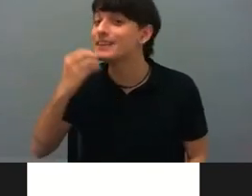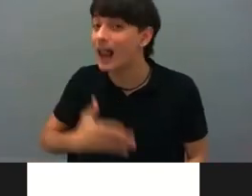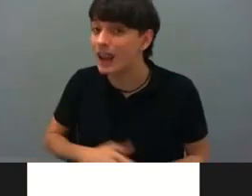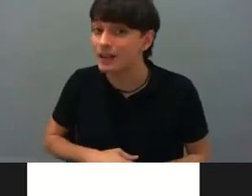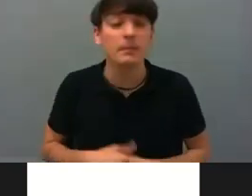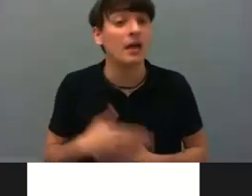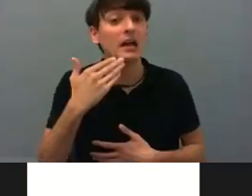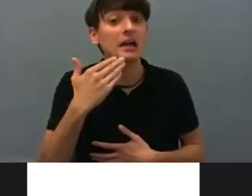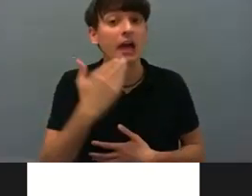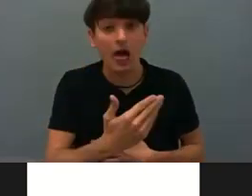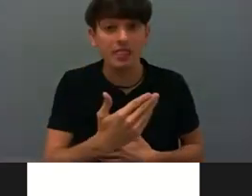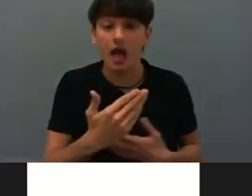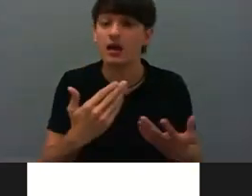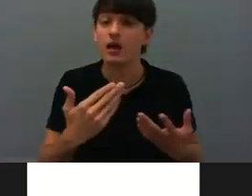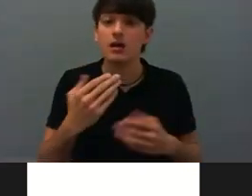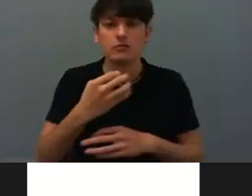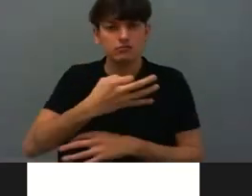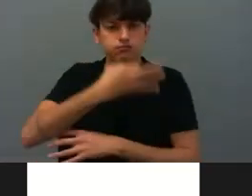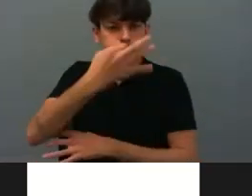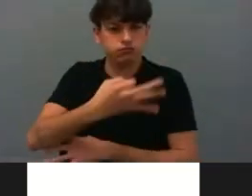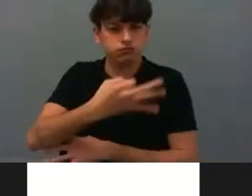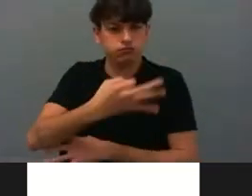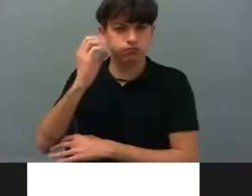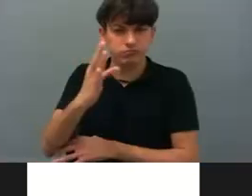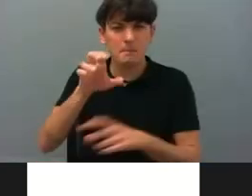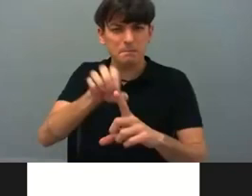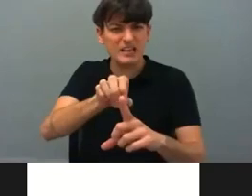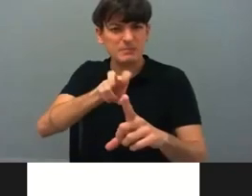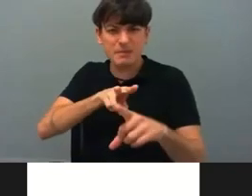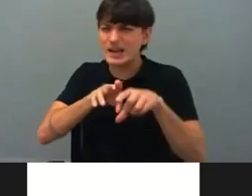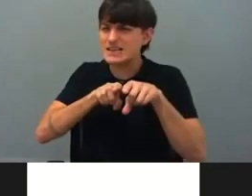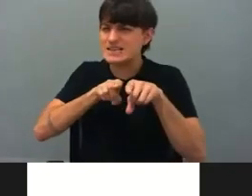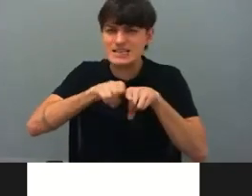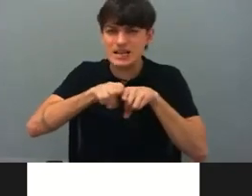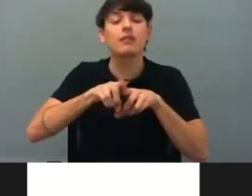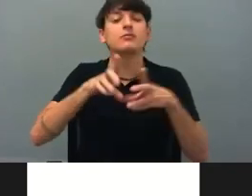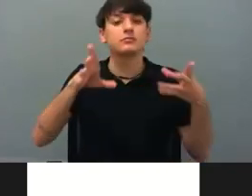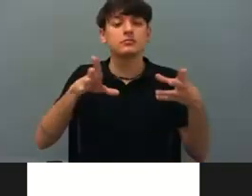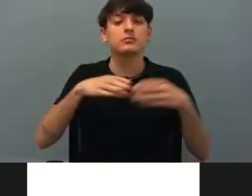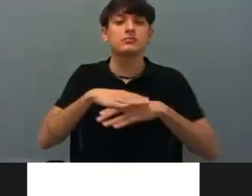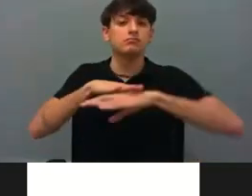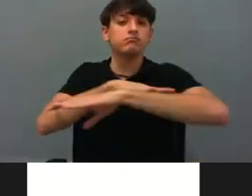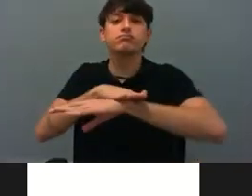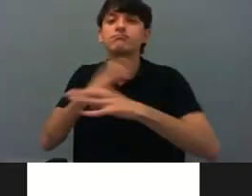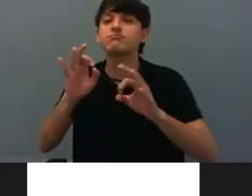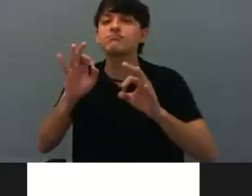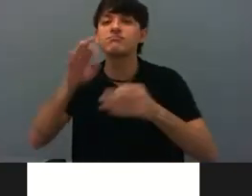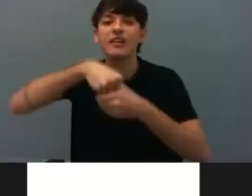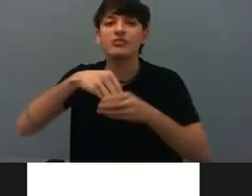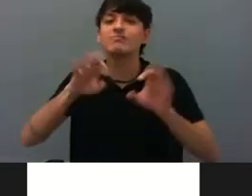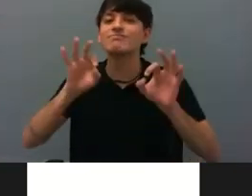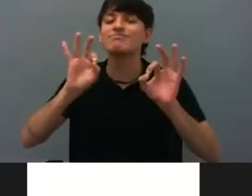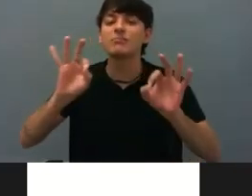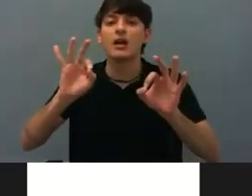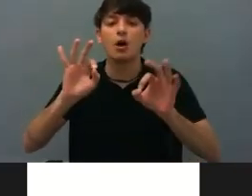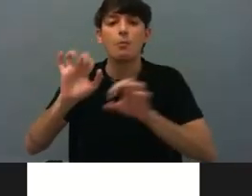Muchas gracias por tu exposición, por esa perspectiva crítica a uno de los pilares del estado de bienestar, que es la protección social,